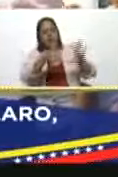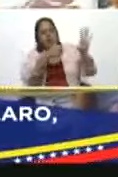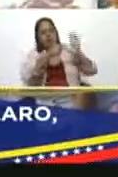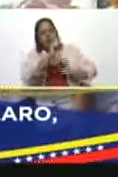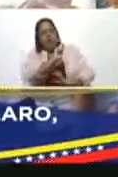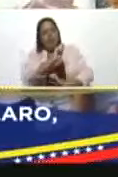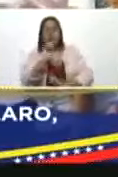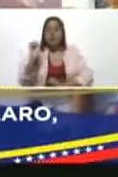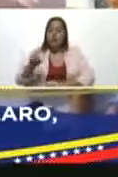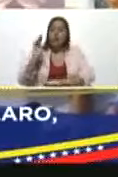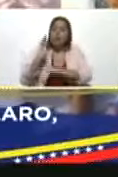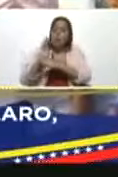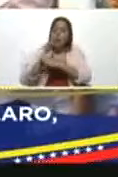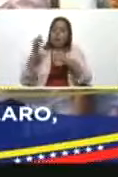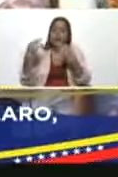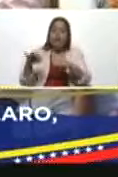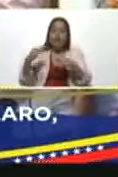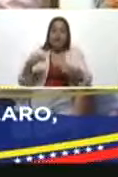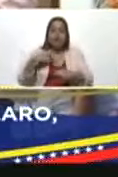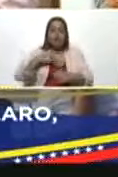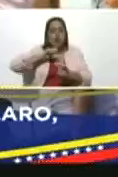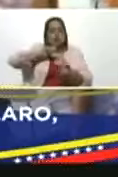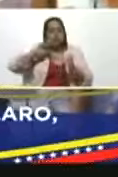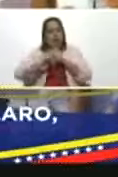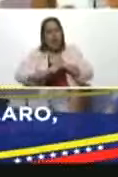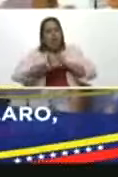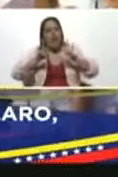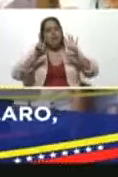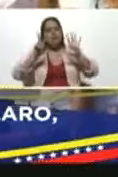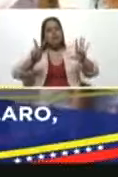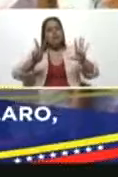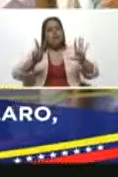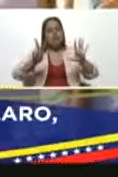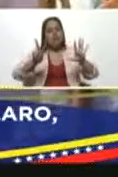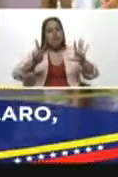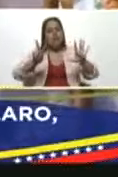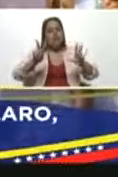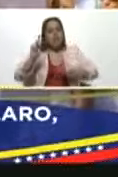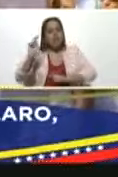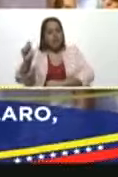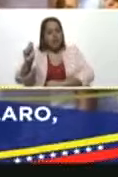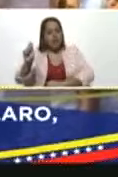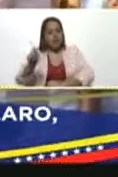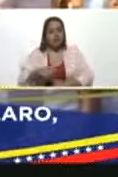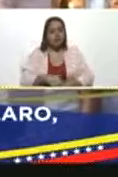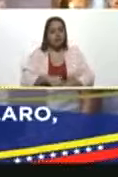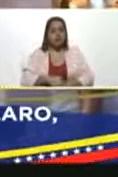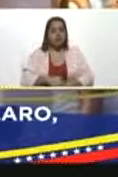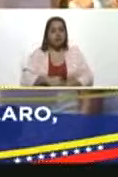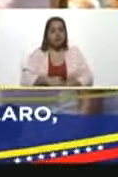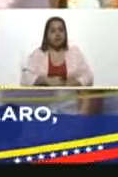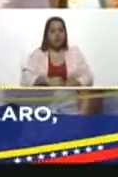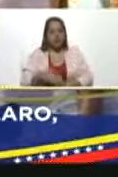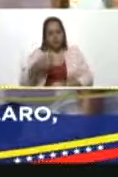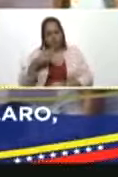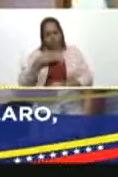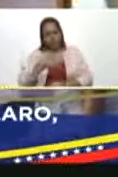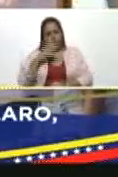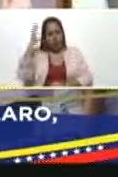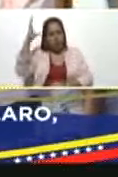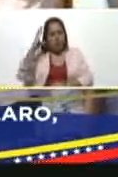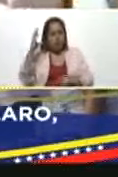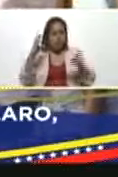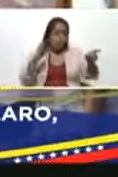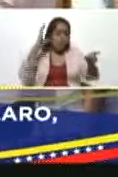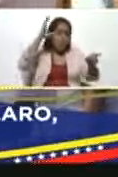Preservar la naturaleza. Y yo la he convertido en la T número 7. Por eso ahora con tu conciencia, con mi conciencia,